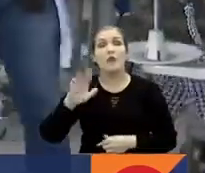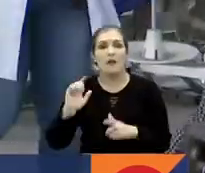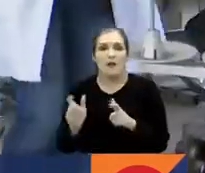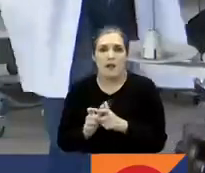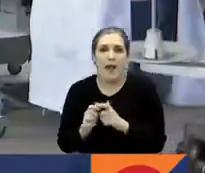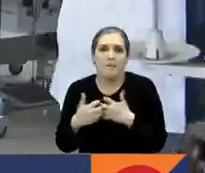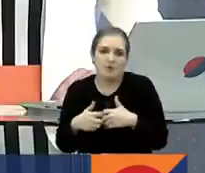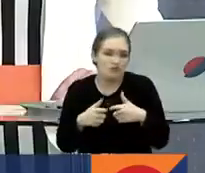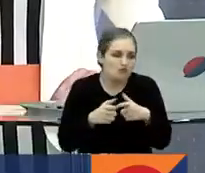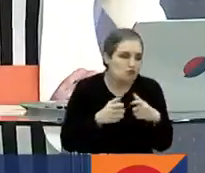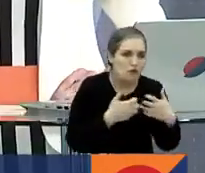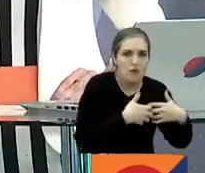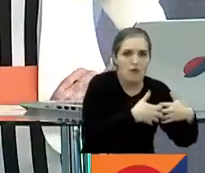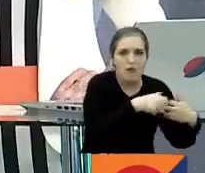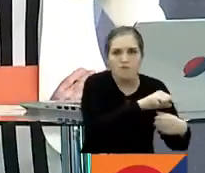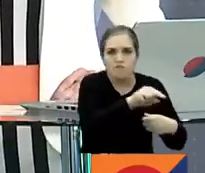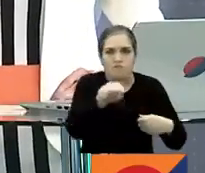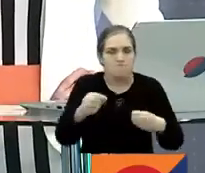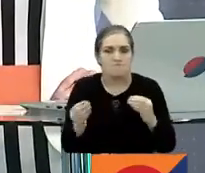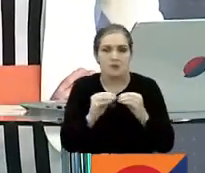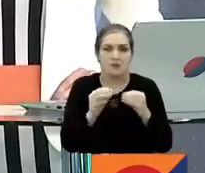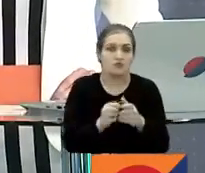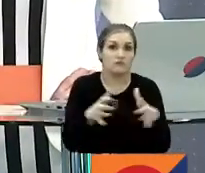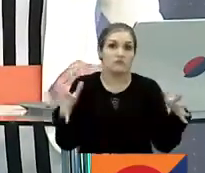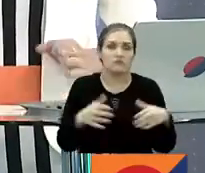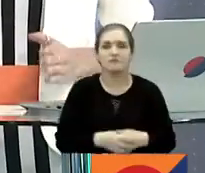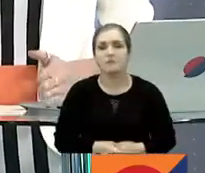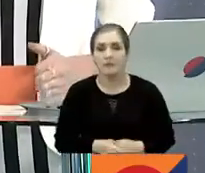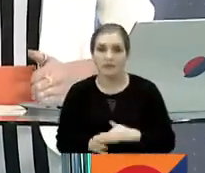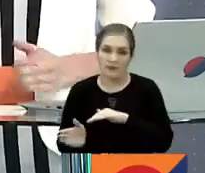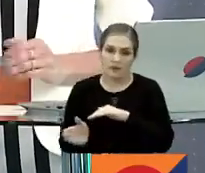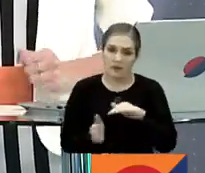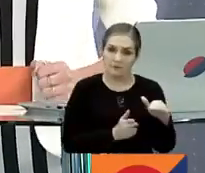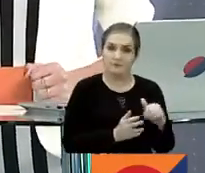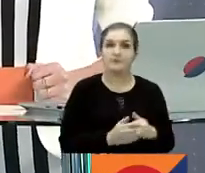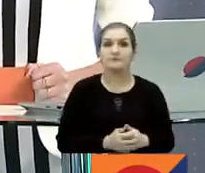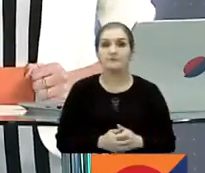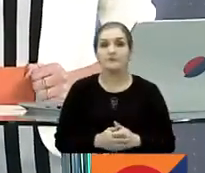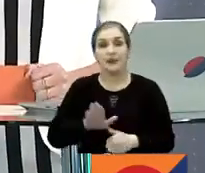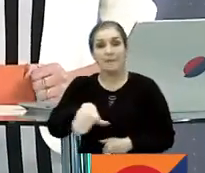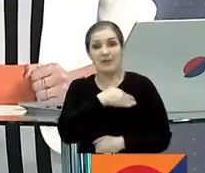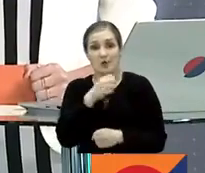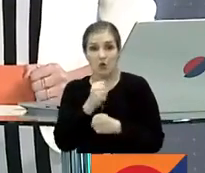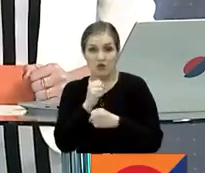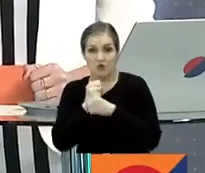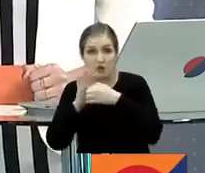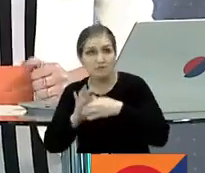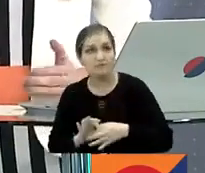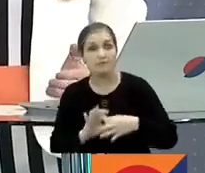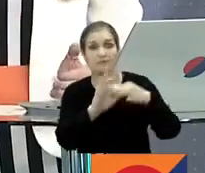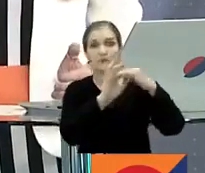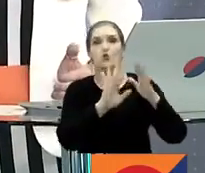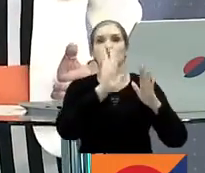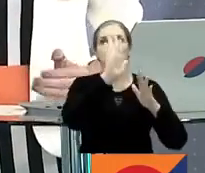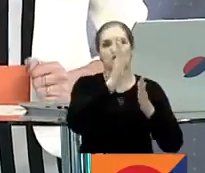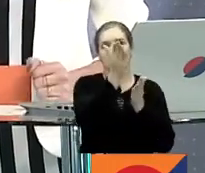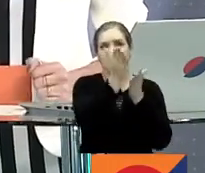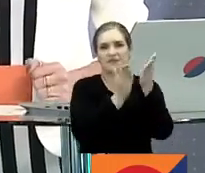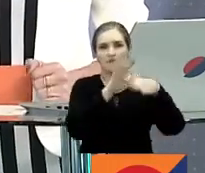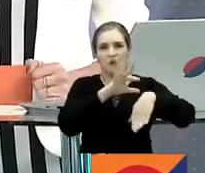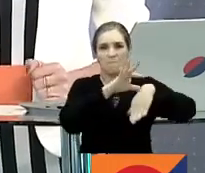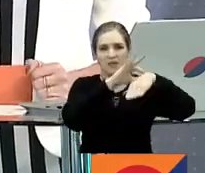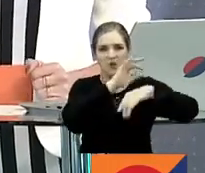microempresas. El Ministerio de Trabajo y la Corporación de Servicios Médicos Internacionales suscribieron un acuerdo de formalización laboral